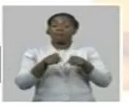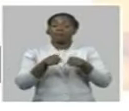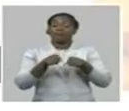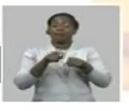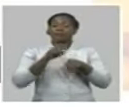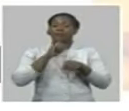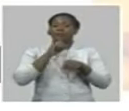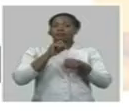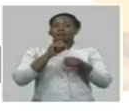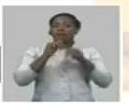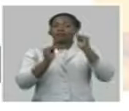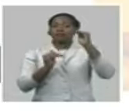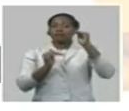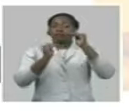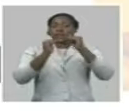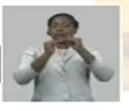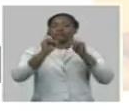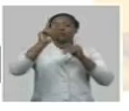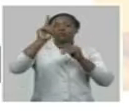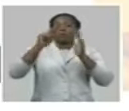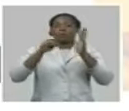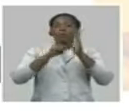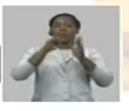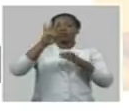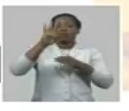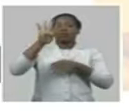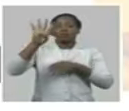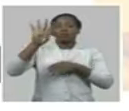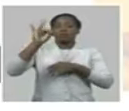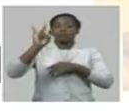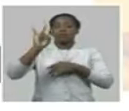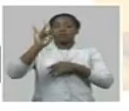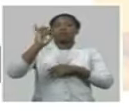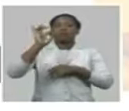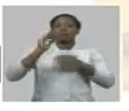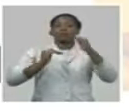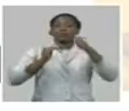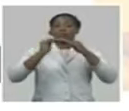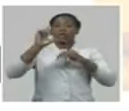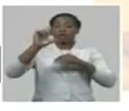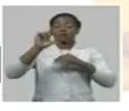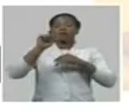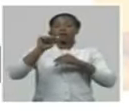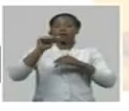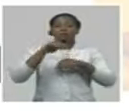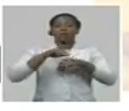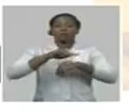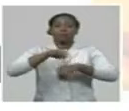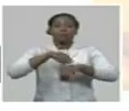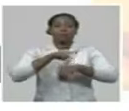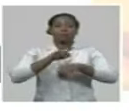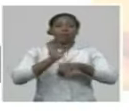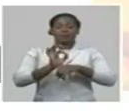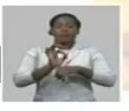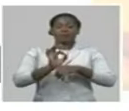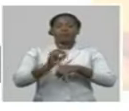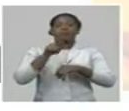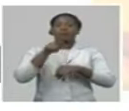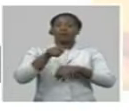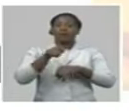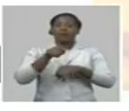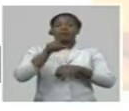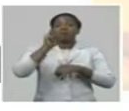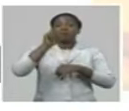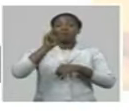de dos mil 447 litros por segundo en la anterior sequía 2016-2017 el